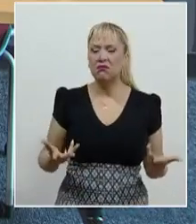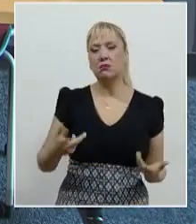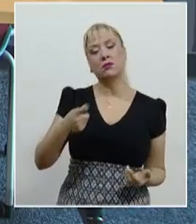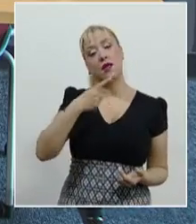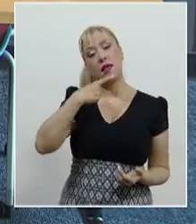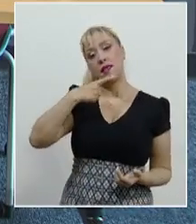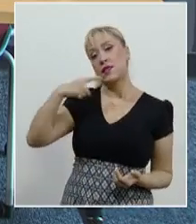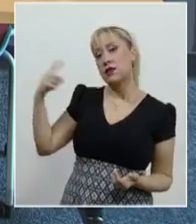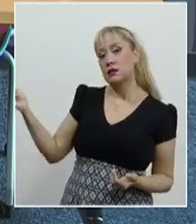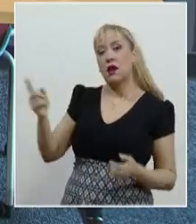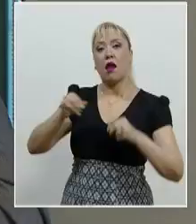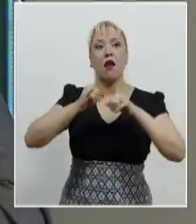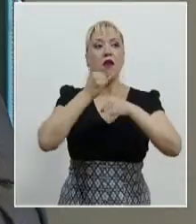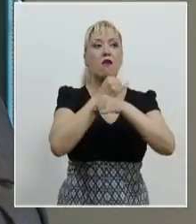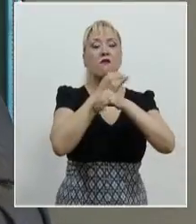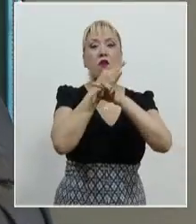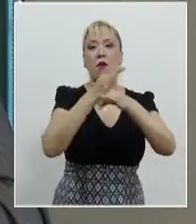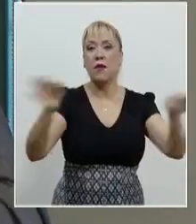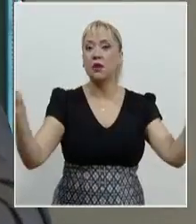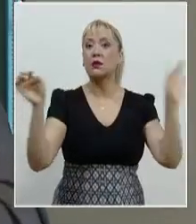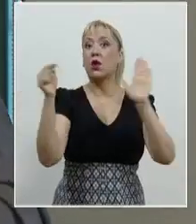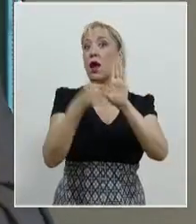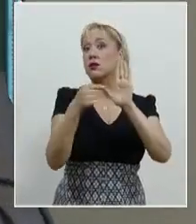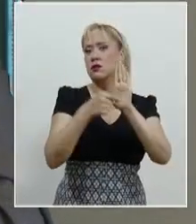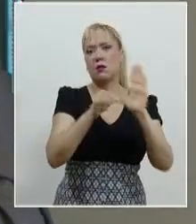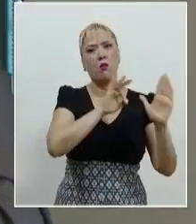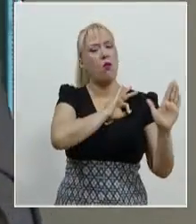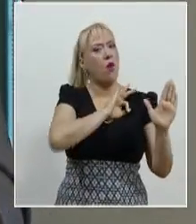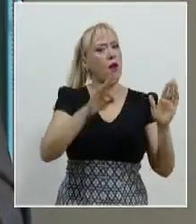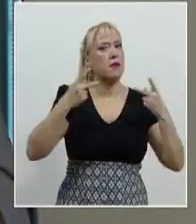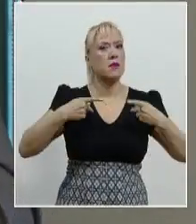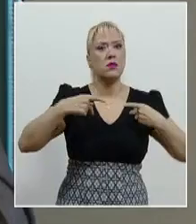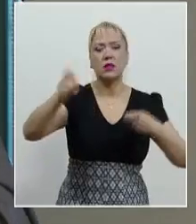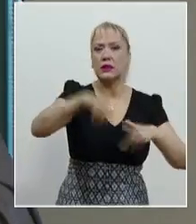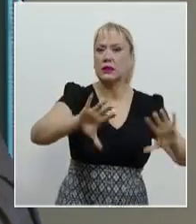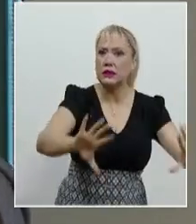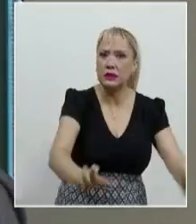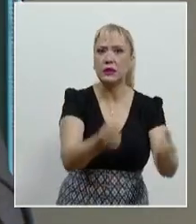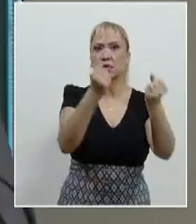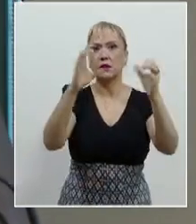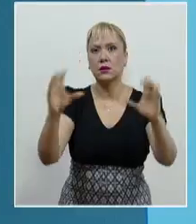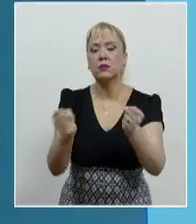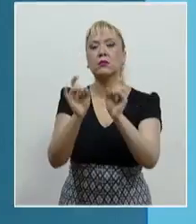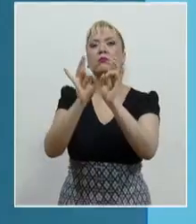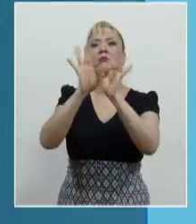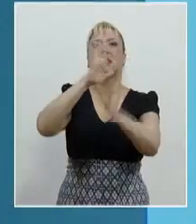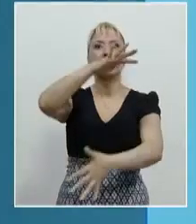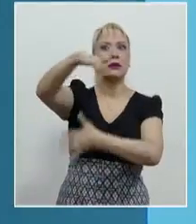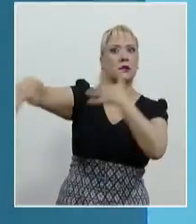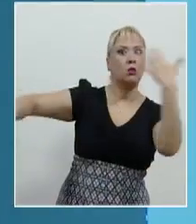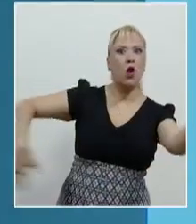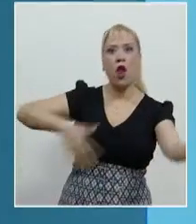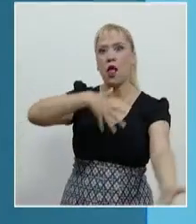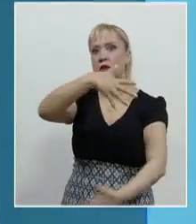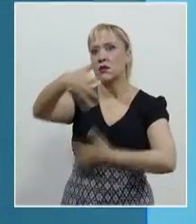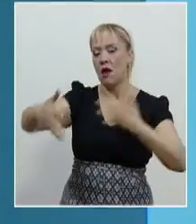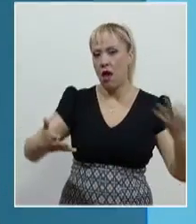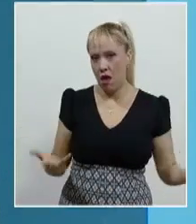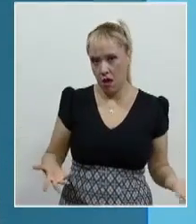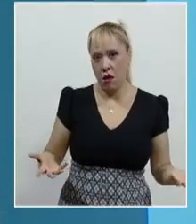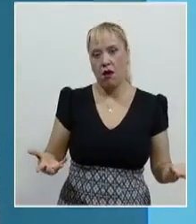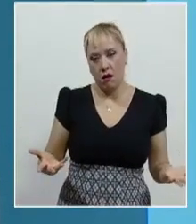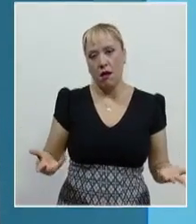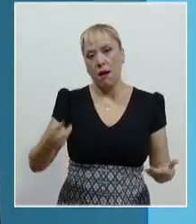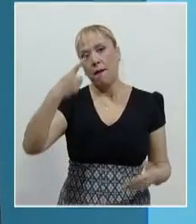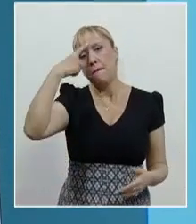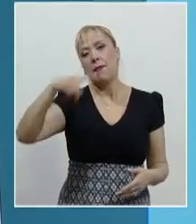señalado que la información puede salvar la vida de las personas en un entorno de violencia y en este caso particular para